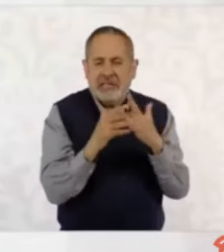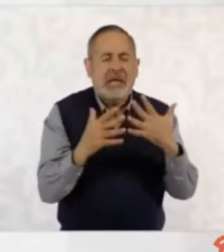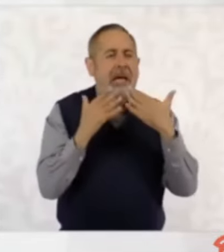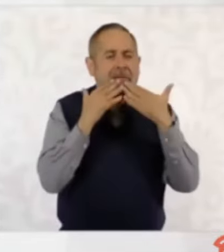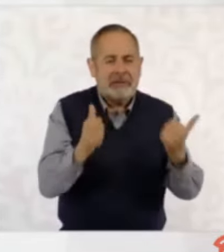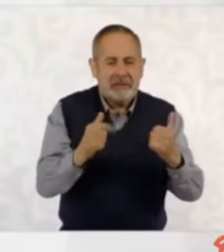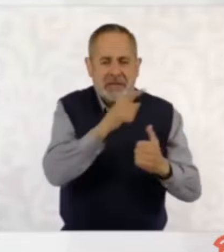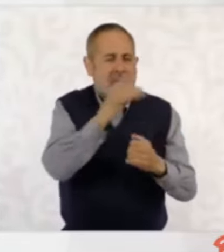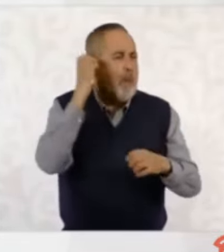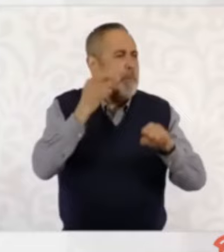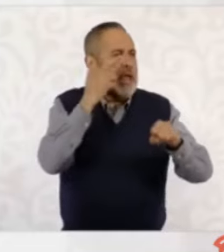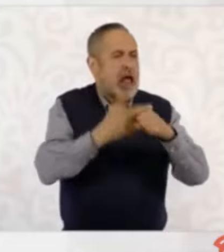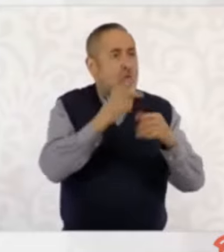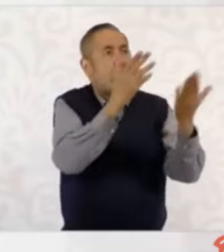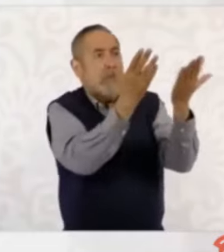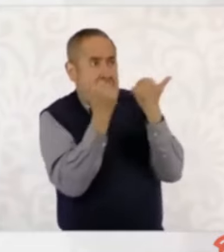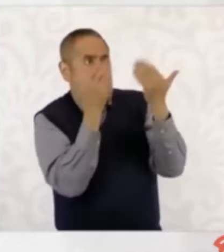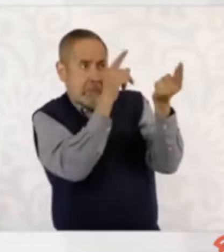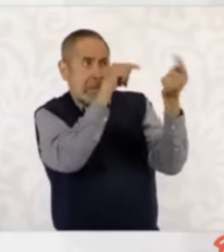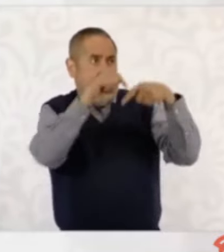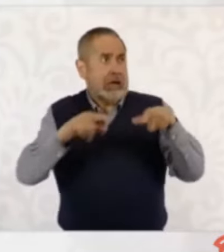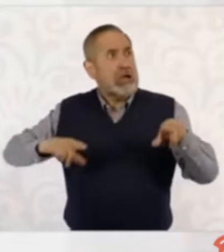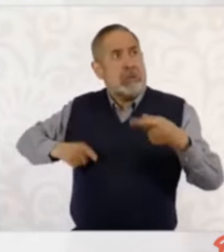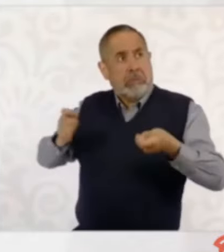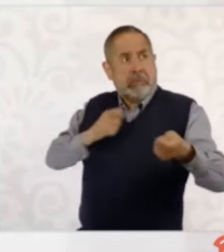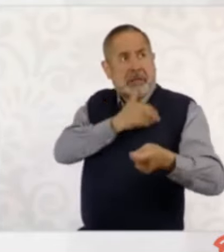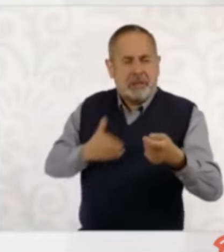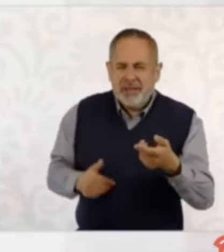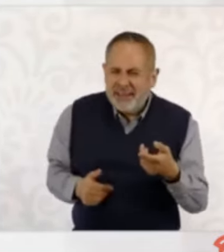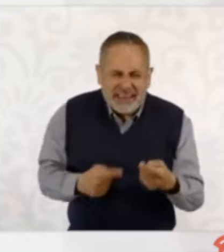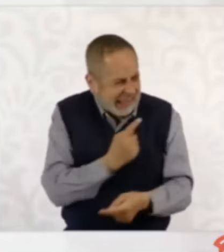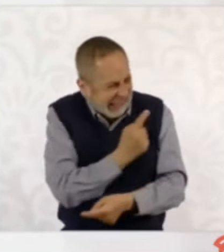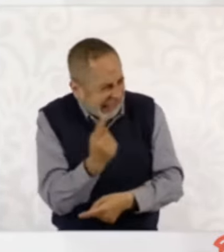un emperador austríaco viniera a gobernar México.